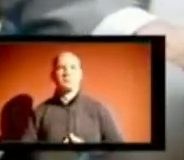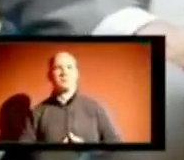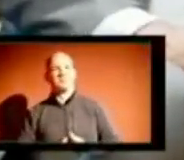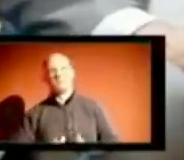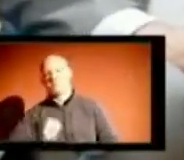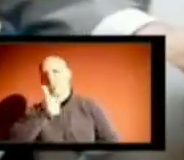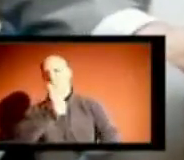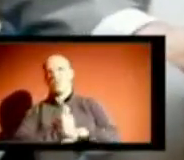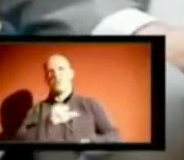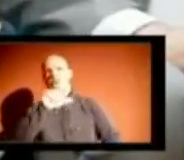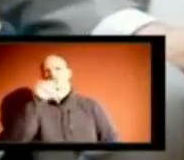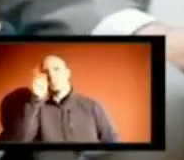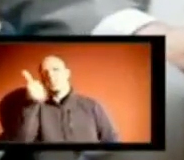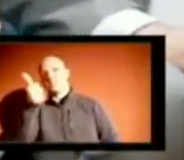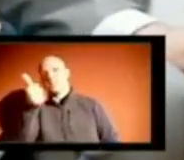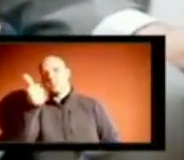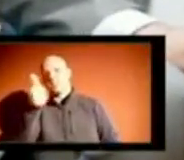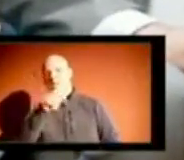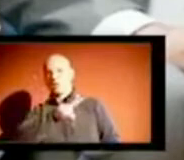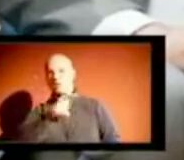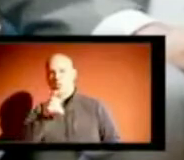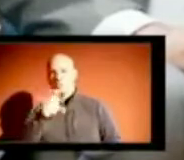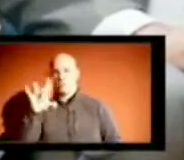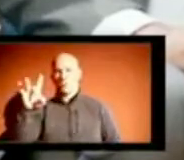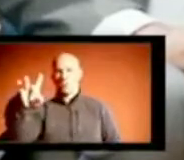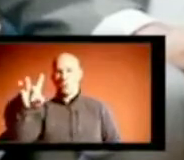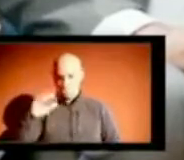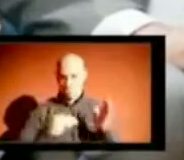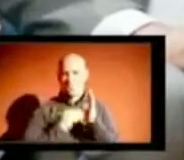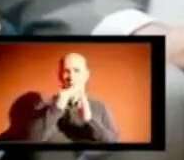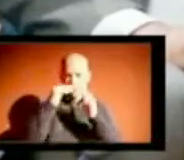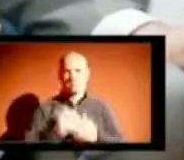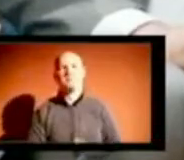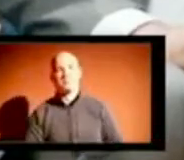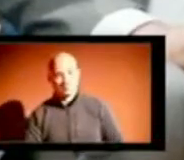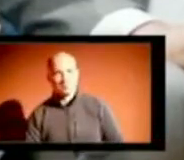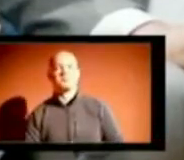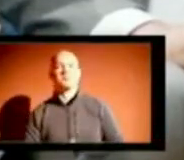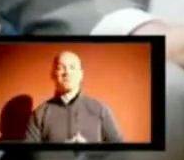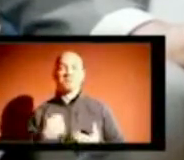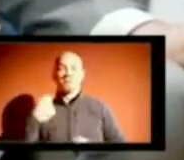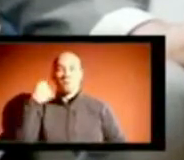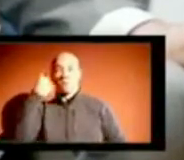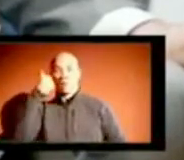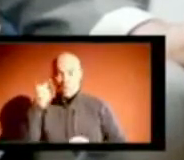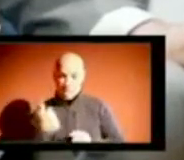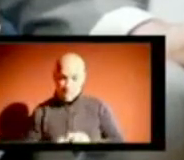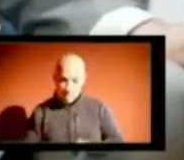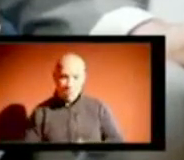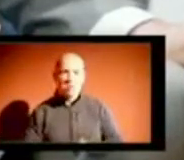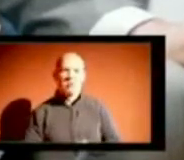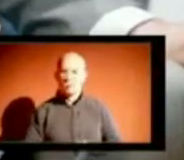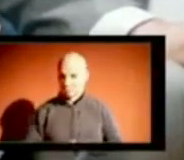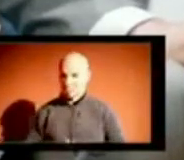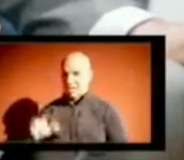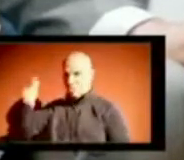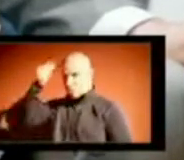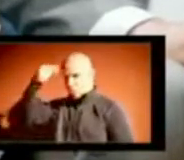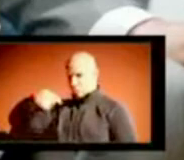ser 10.208 millones. Recuerdo que en ese momento, en múltiples discusiones entre el gobernador